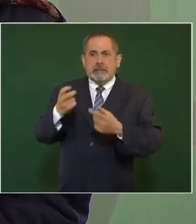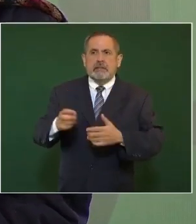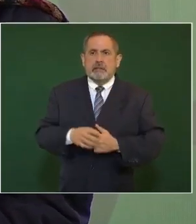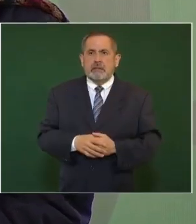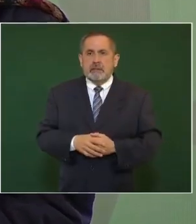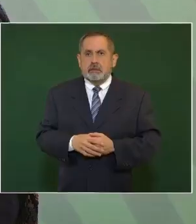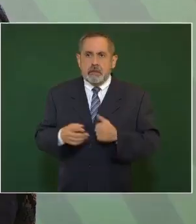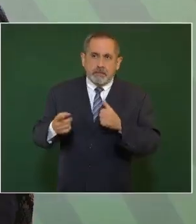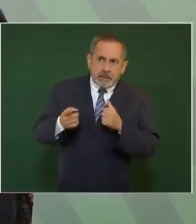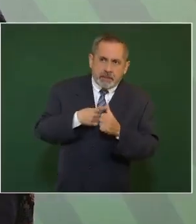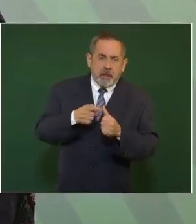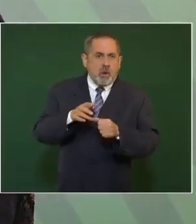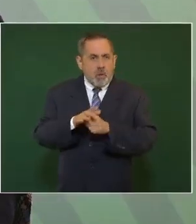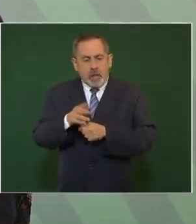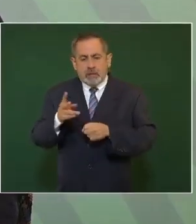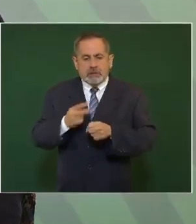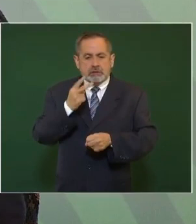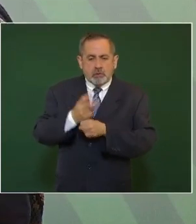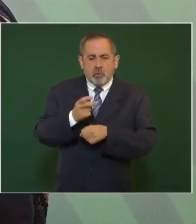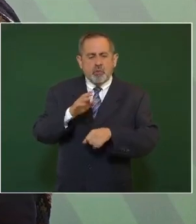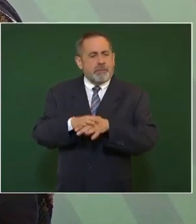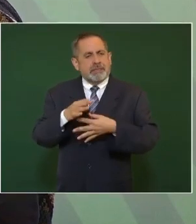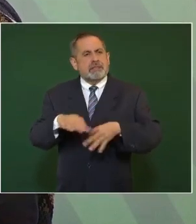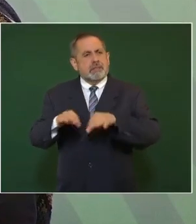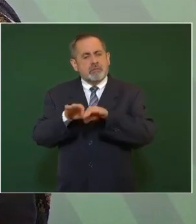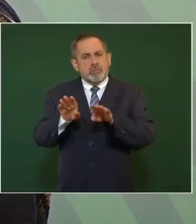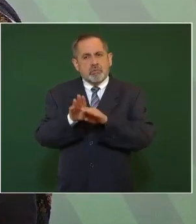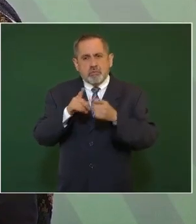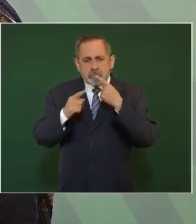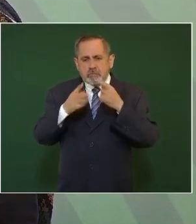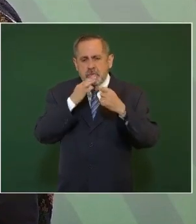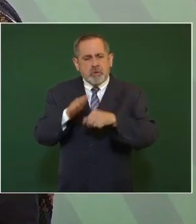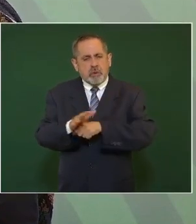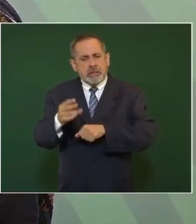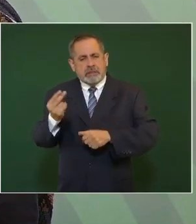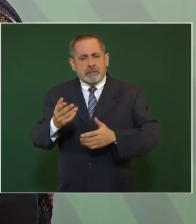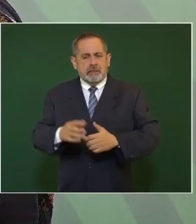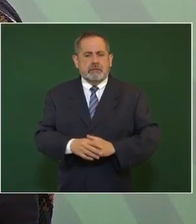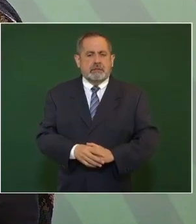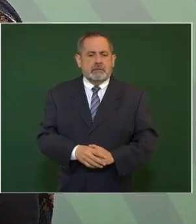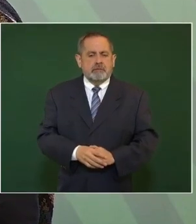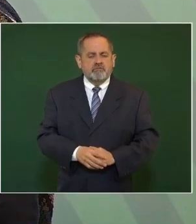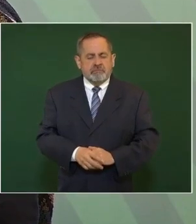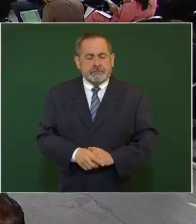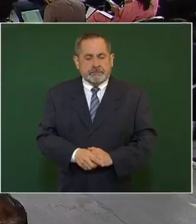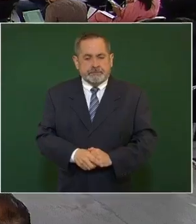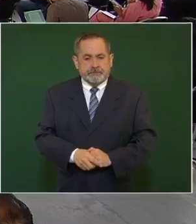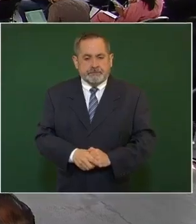qué primero, qué segundo, qué es lo más necesario.